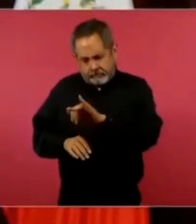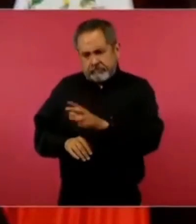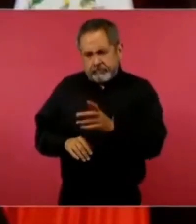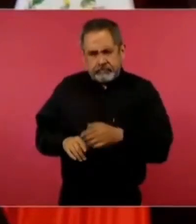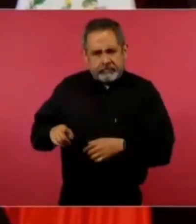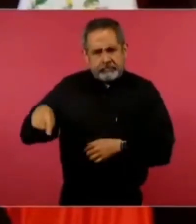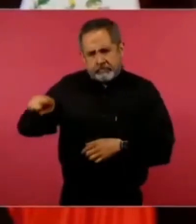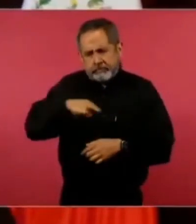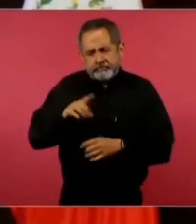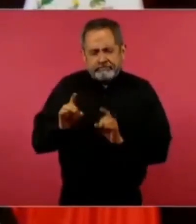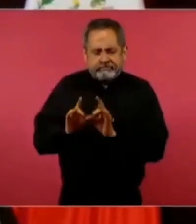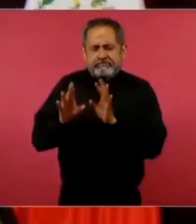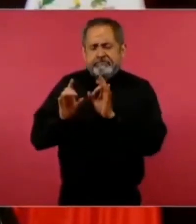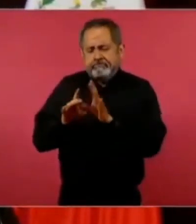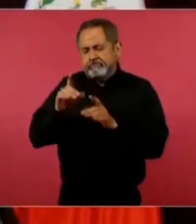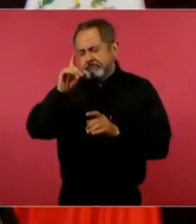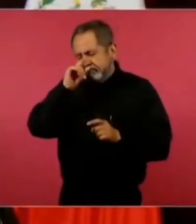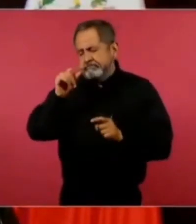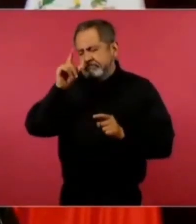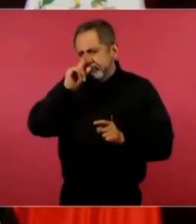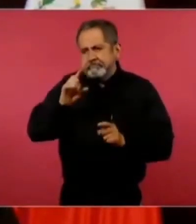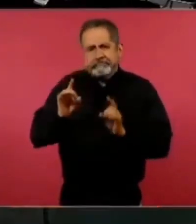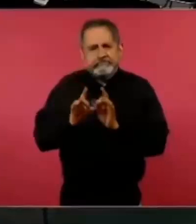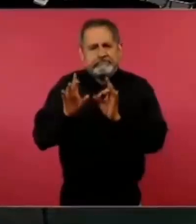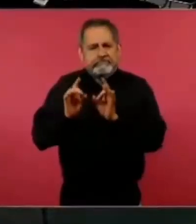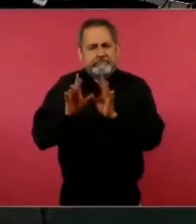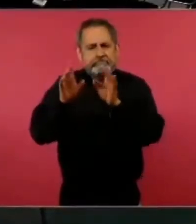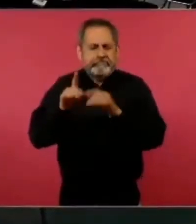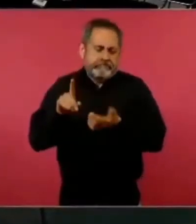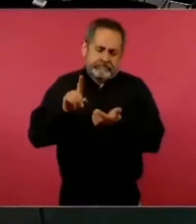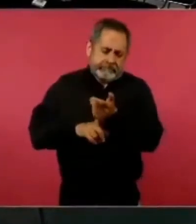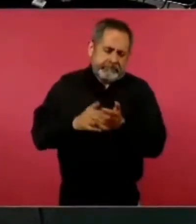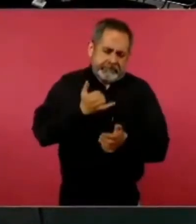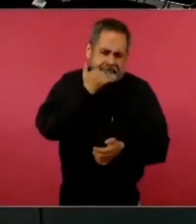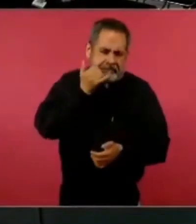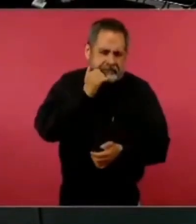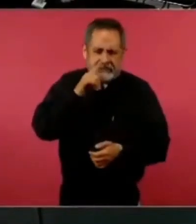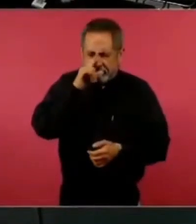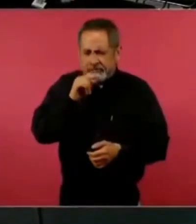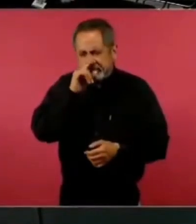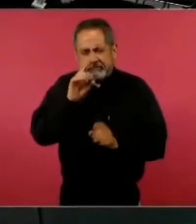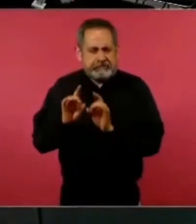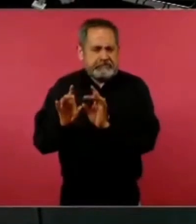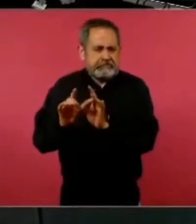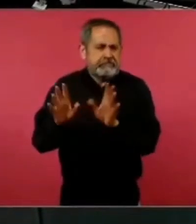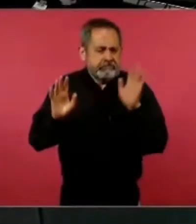son manchas que tiene nuestro ejército.